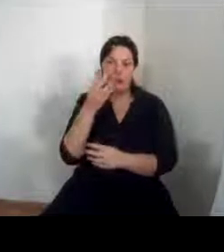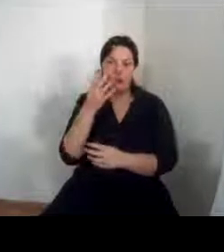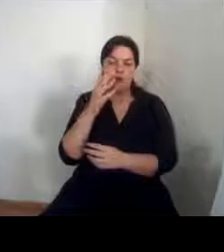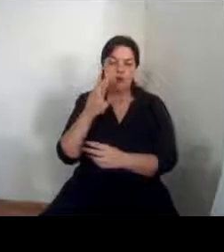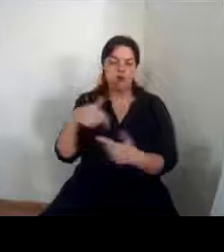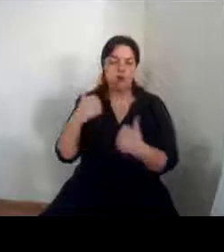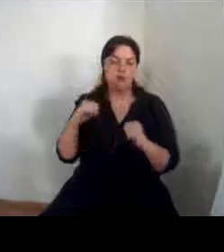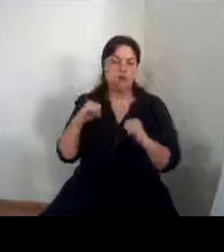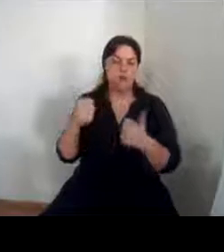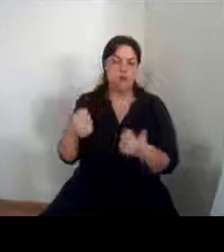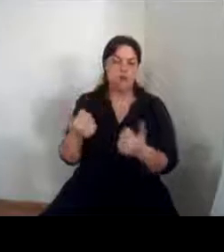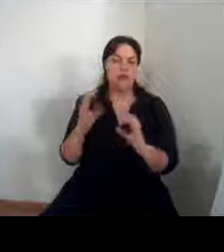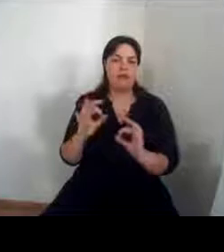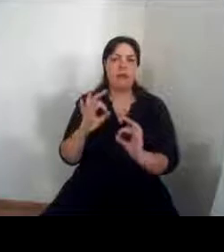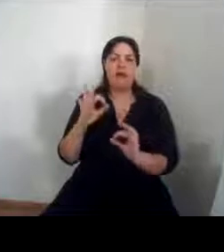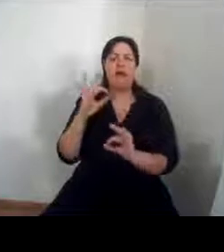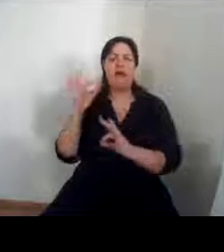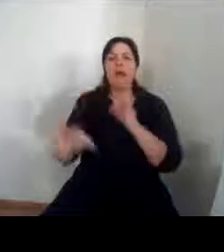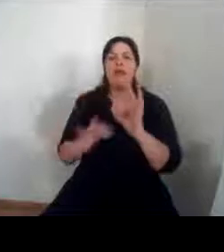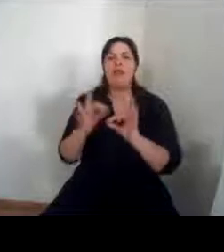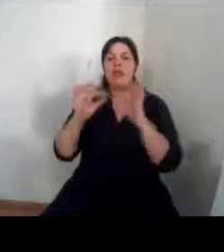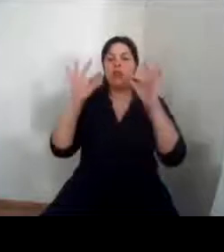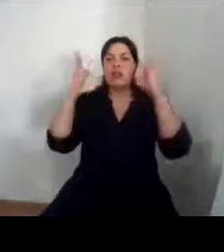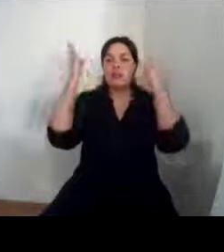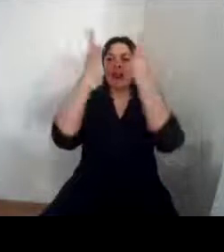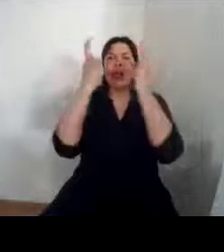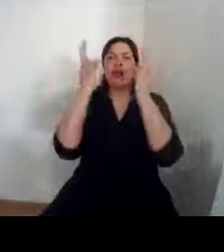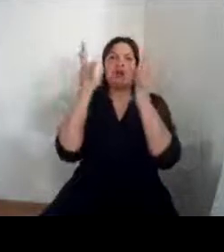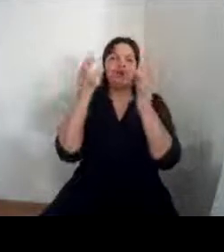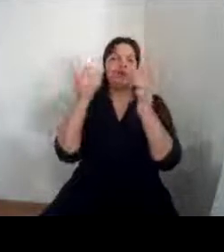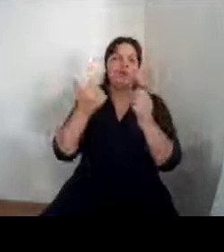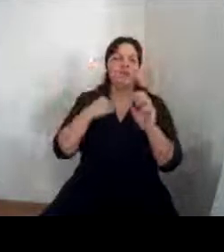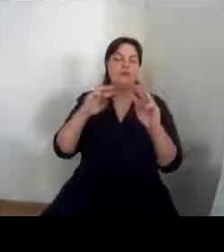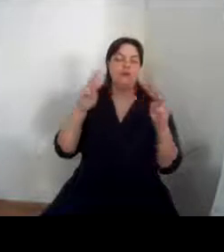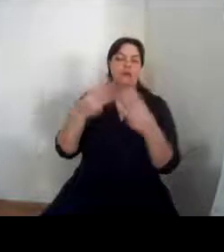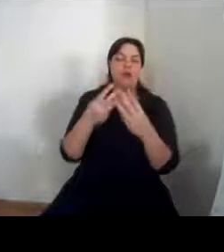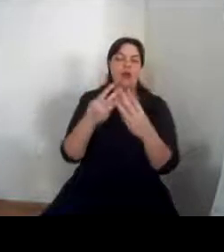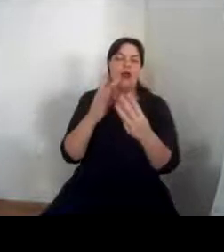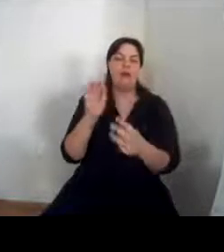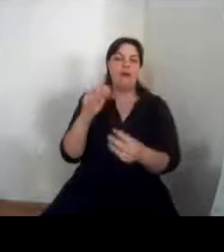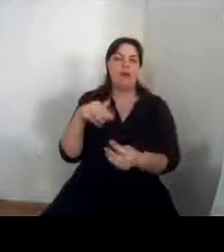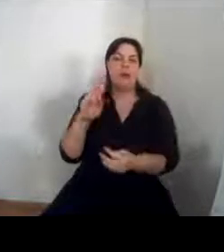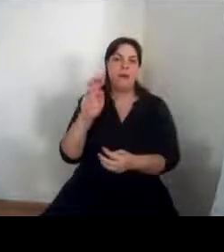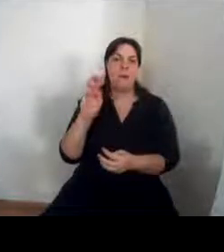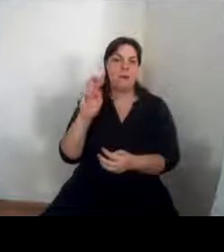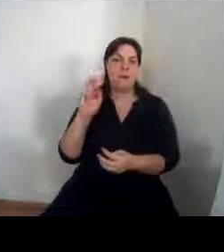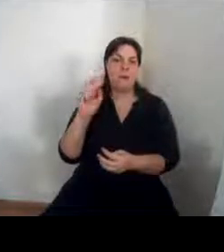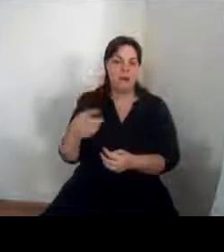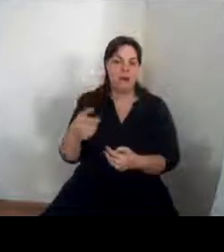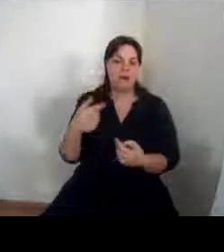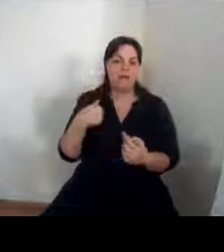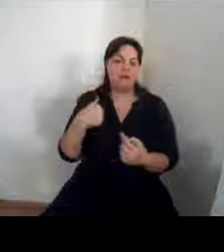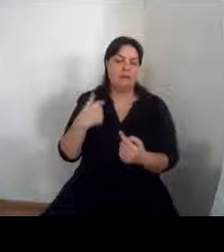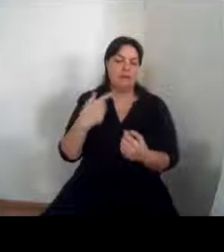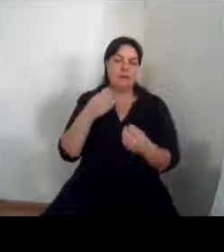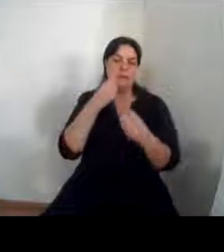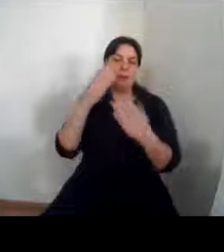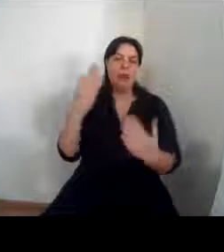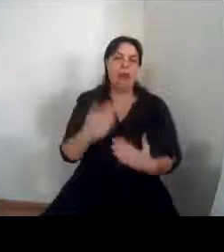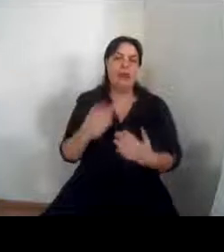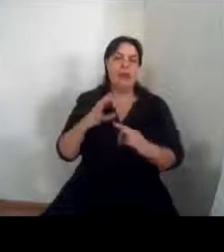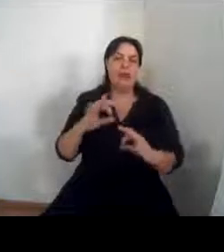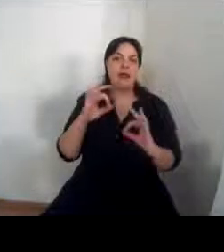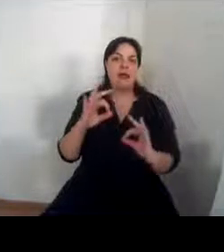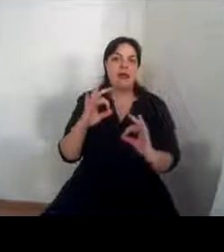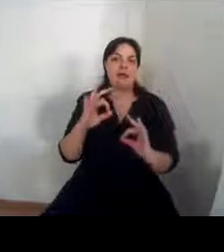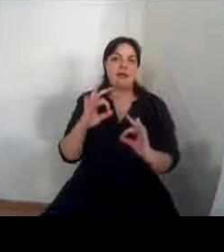y pertenece al ciclo de seminarios virtuales sobre asuntos europeos de FEMP. En principio, bueno, me gustaría darle la bienvenida tanto a Miguel Ruiz